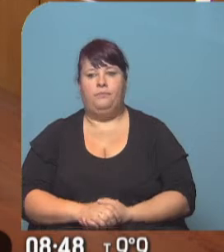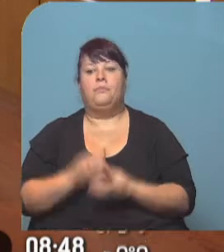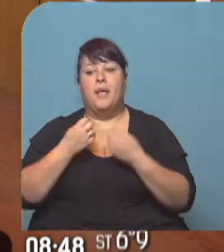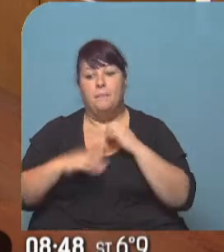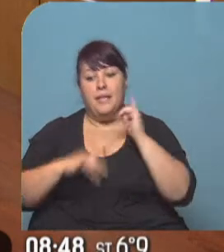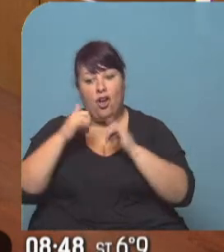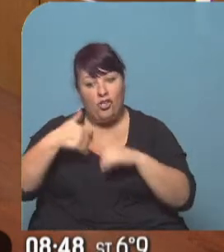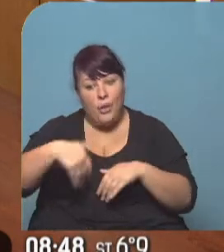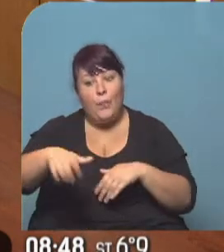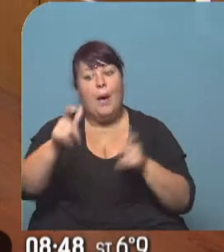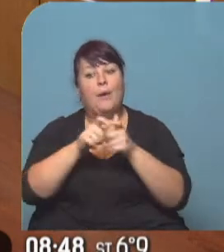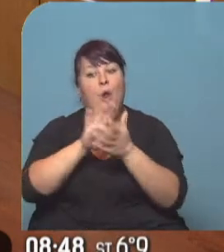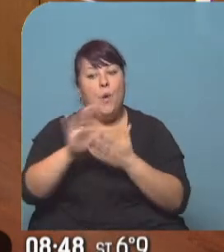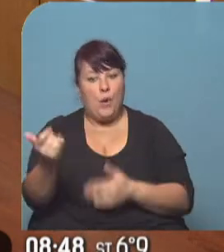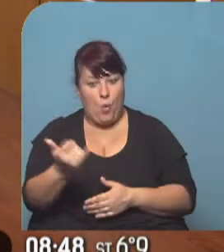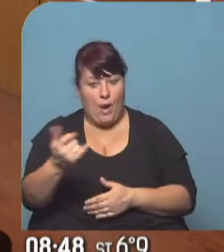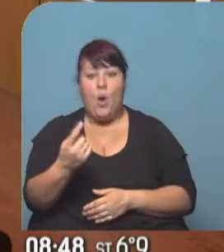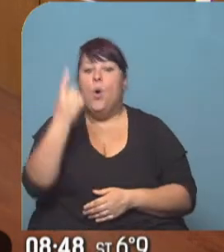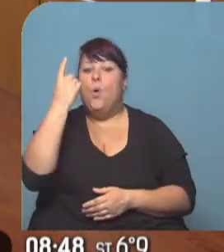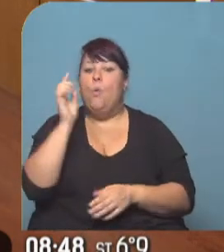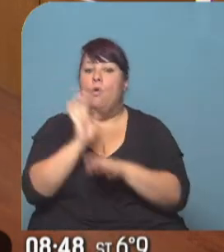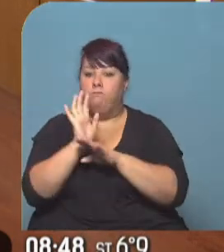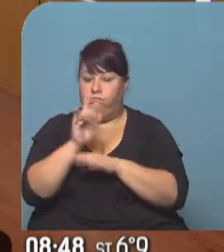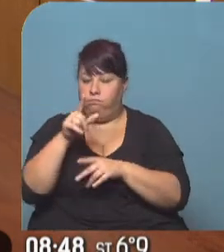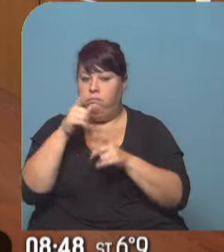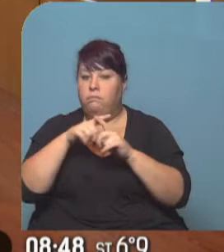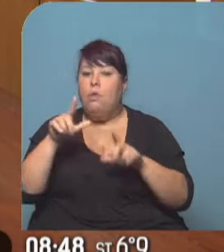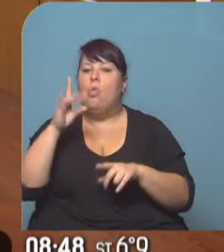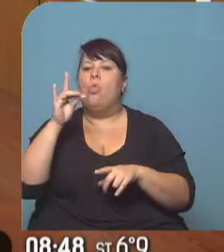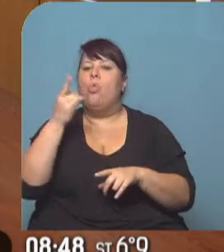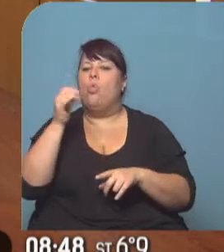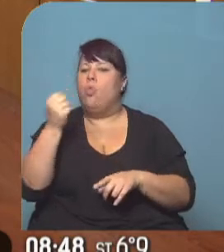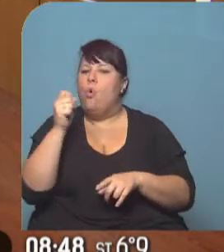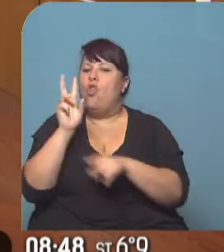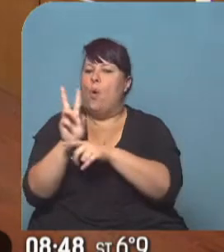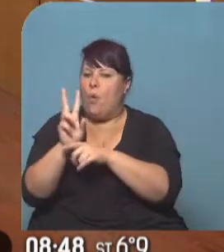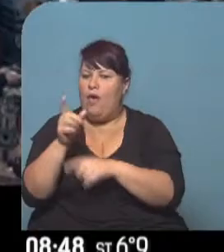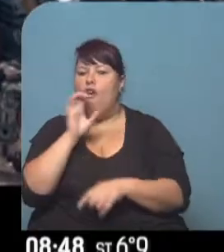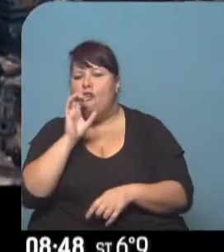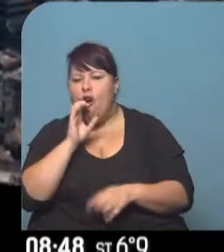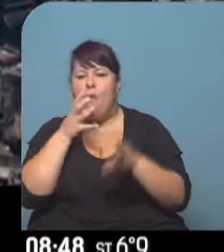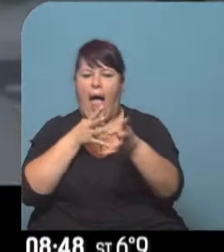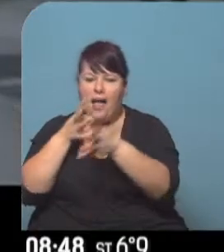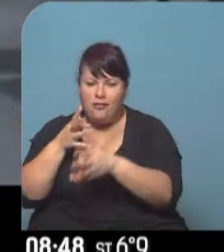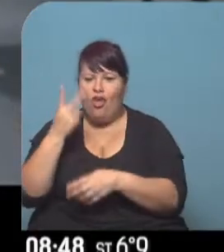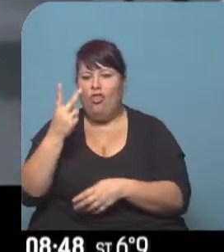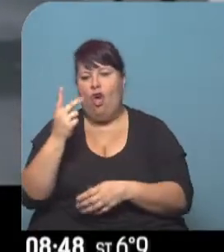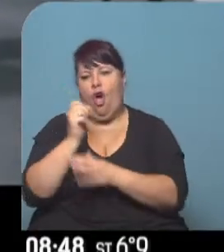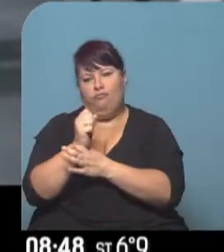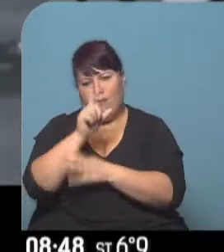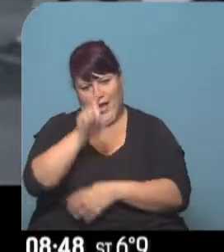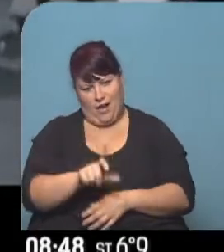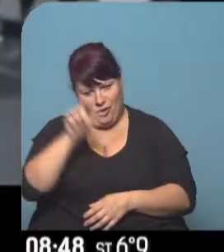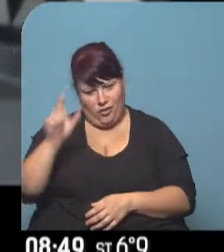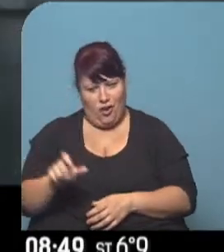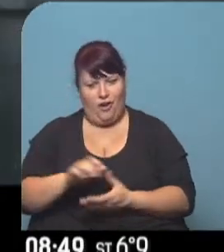Comenzamos a adelantar los estrenos de este jueves. Uno de ellos, de los que están programados, es Duro de Cuidar. Una comedia de acción que tiene a dos muy buenos